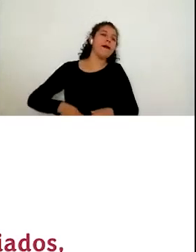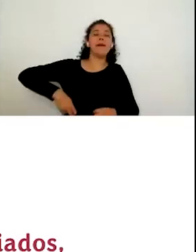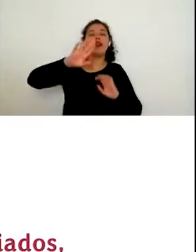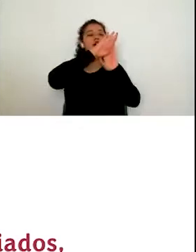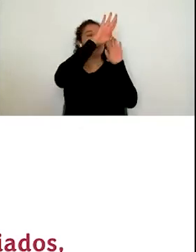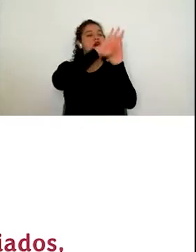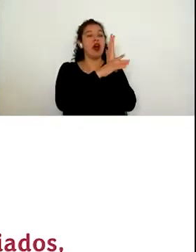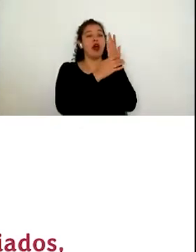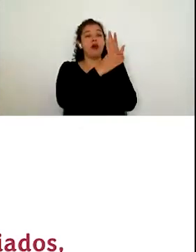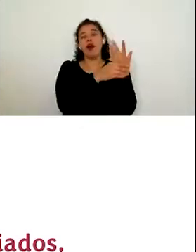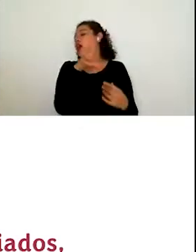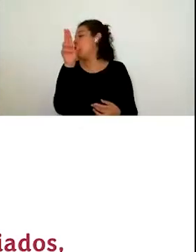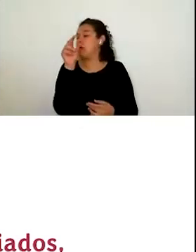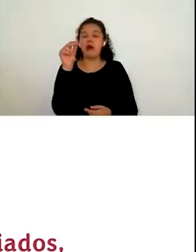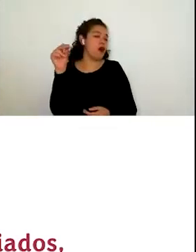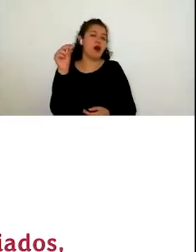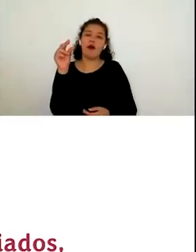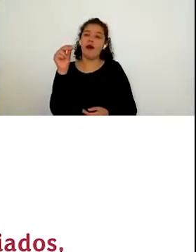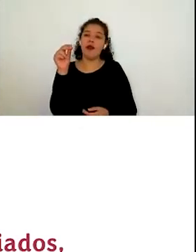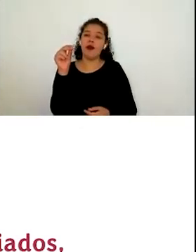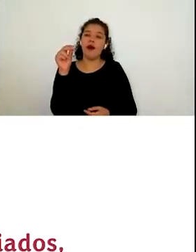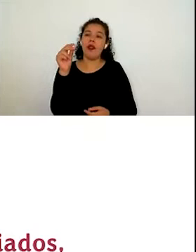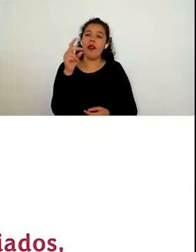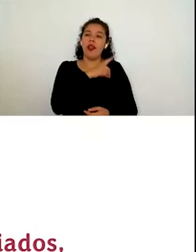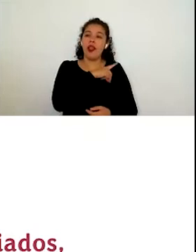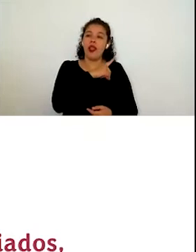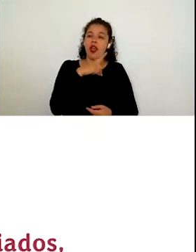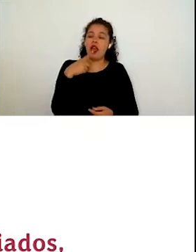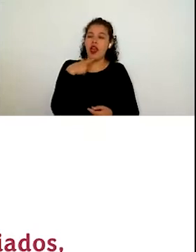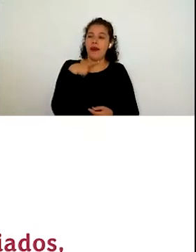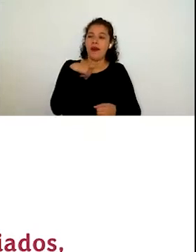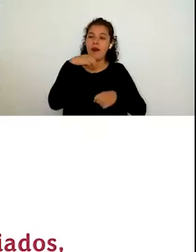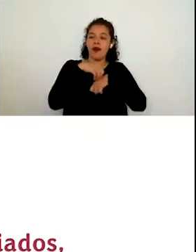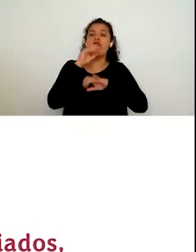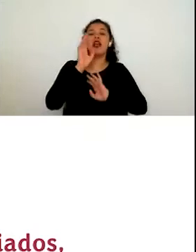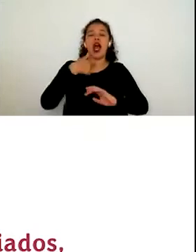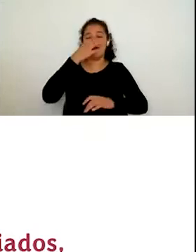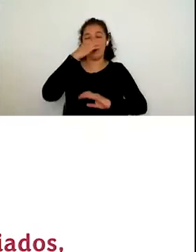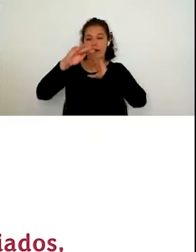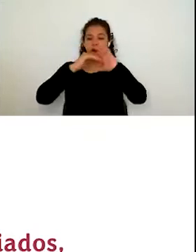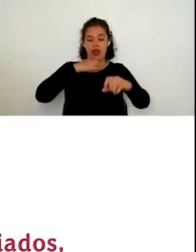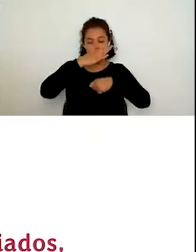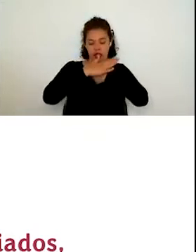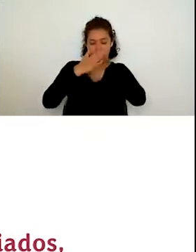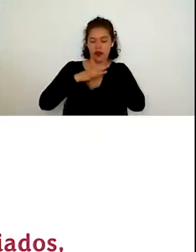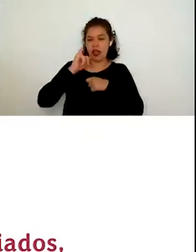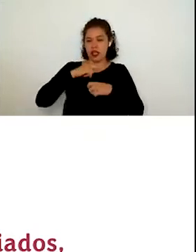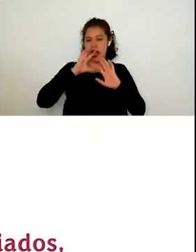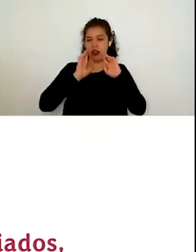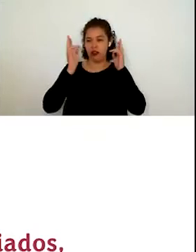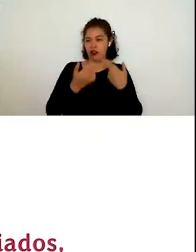tienen que señalar que les fueron convocados. Y sobre todo en las